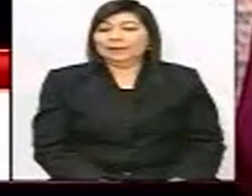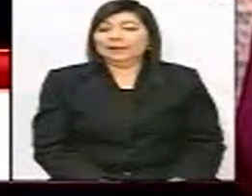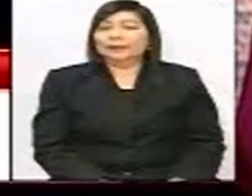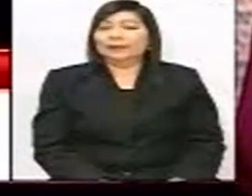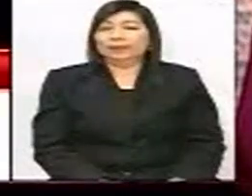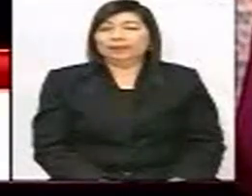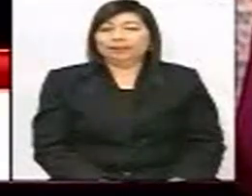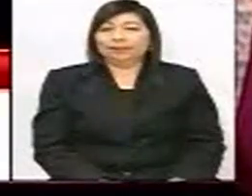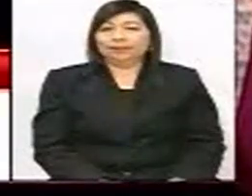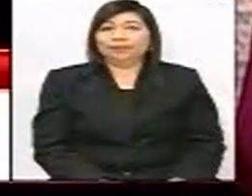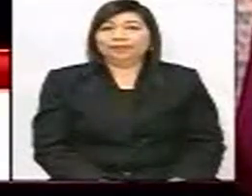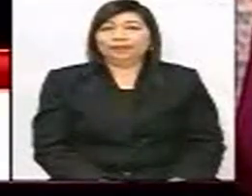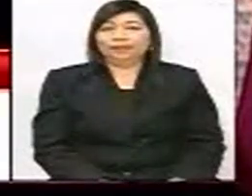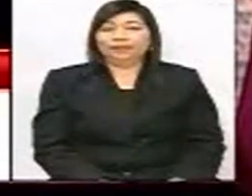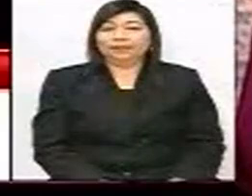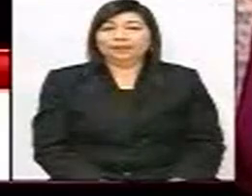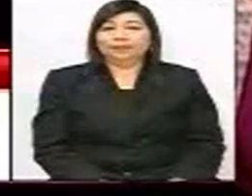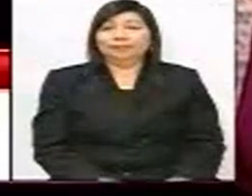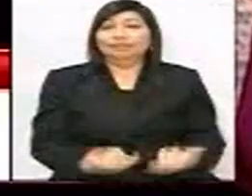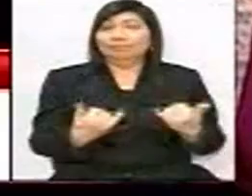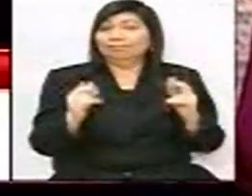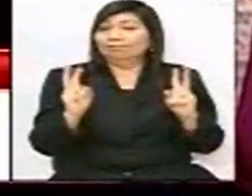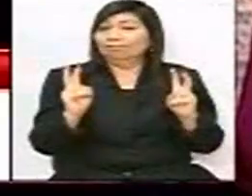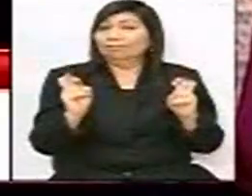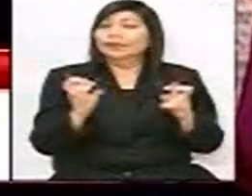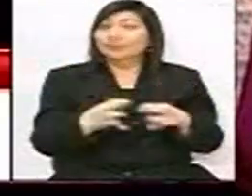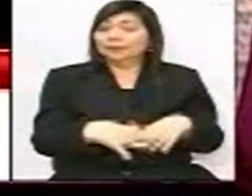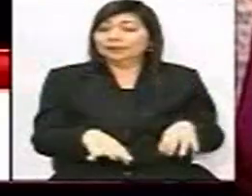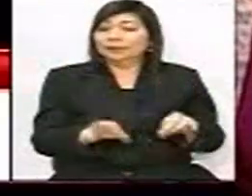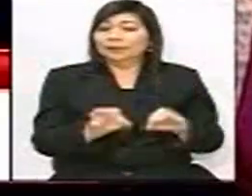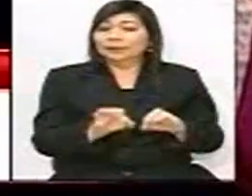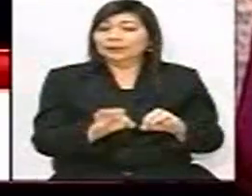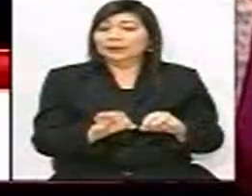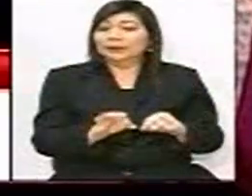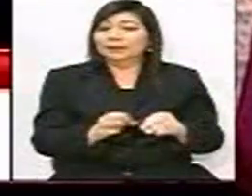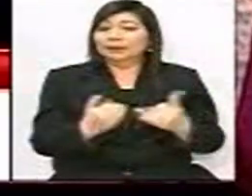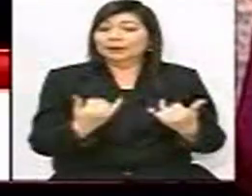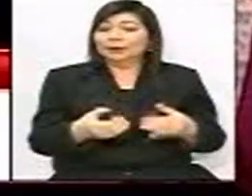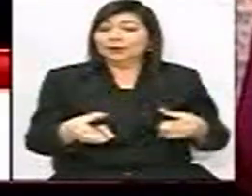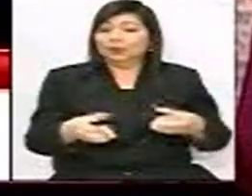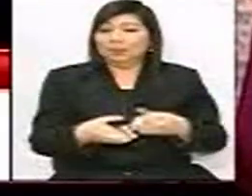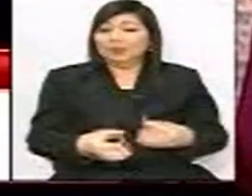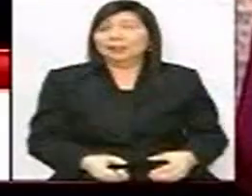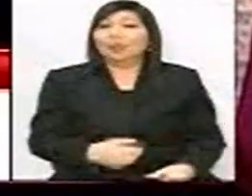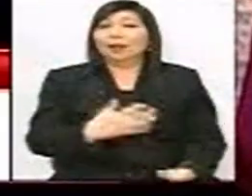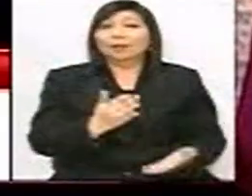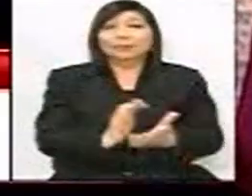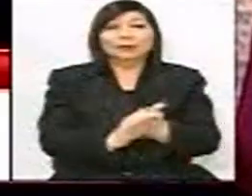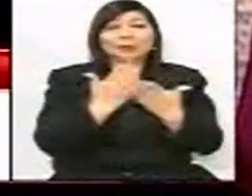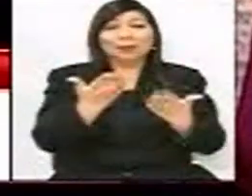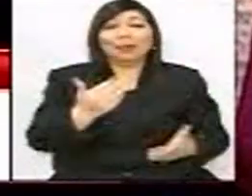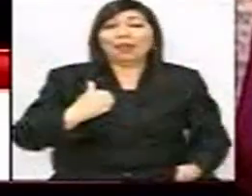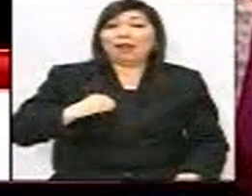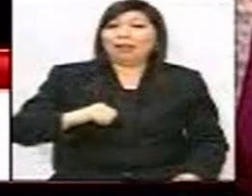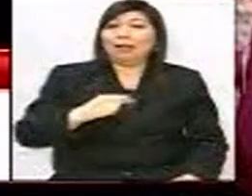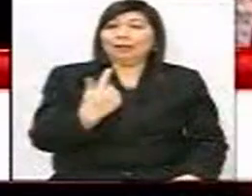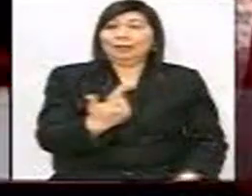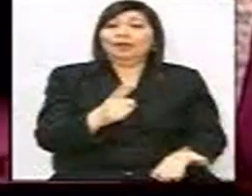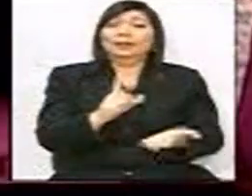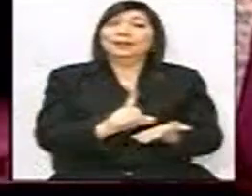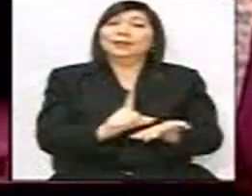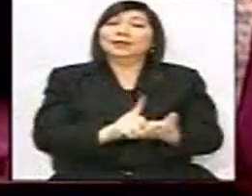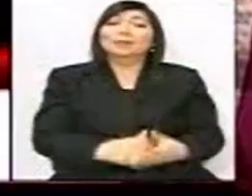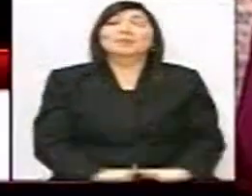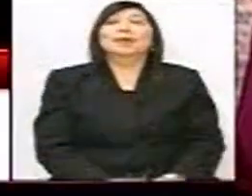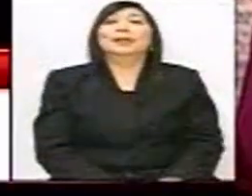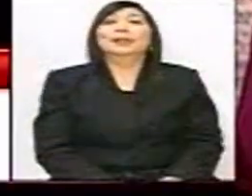Presidente, muchas gracias. Este es un tema importante, defensa del consumidor. Saludando al señor alcalde metropolitano de Lima.